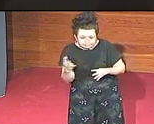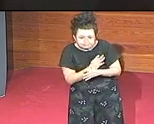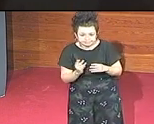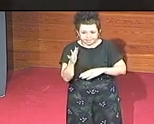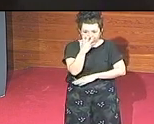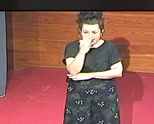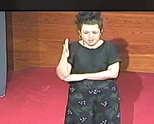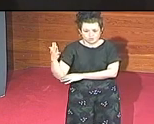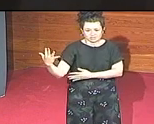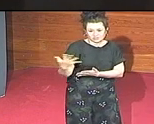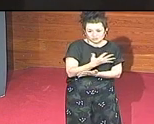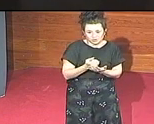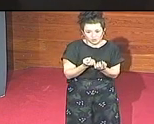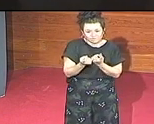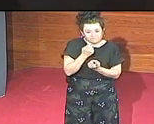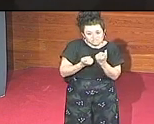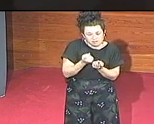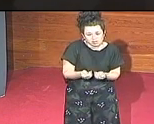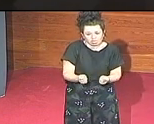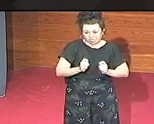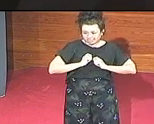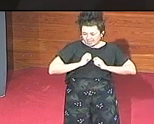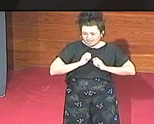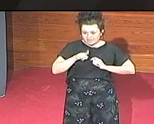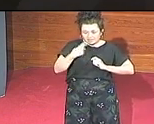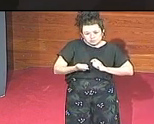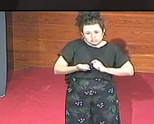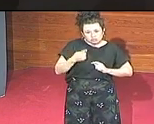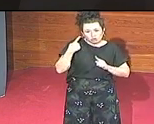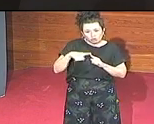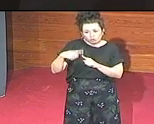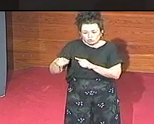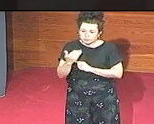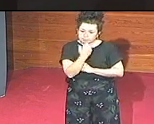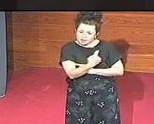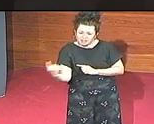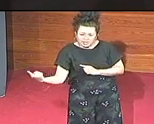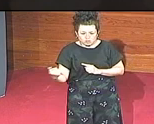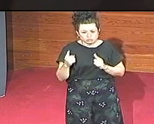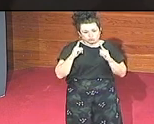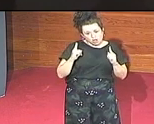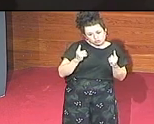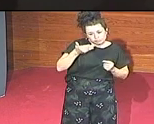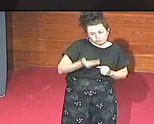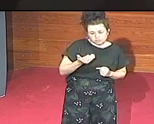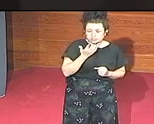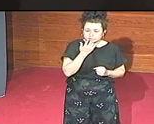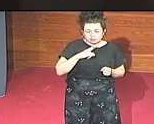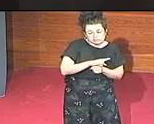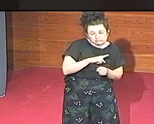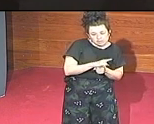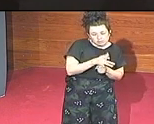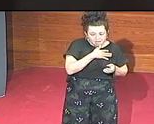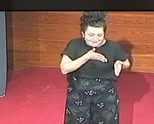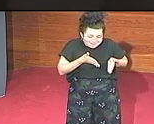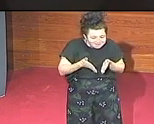que podíamos encontrar en cada uno de ellos y que había sucedido de importante en cada parque no pues en salburua habían quitado el canal